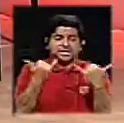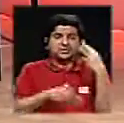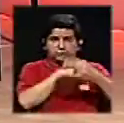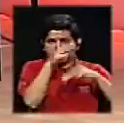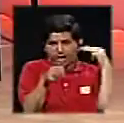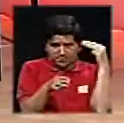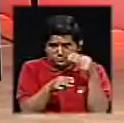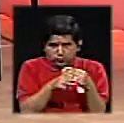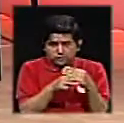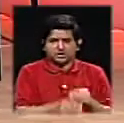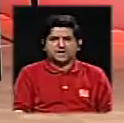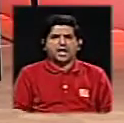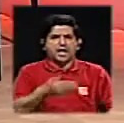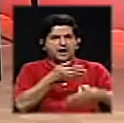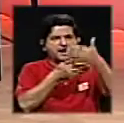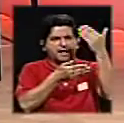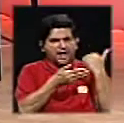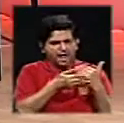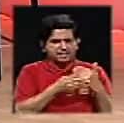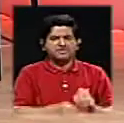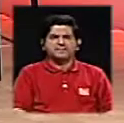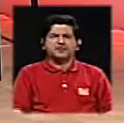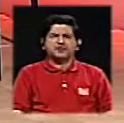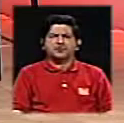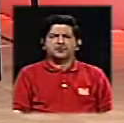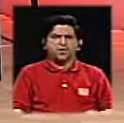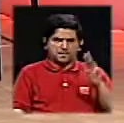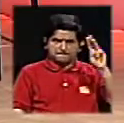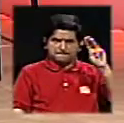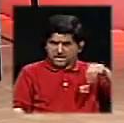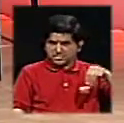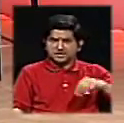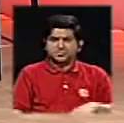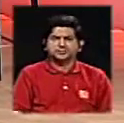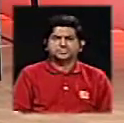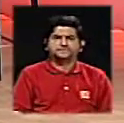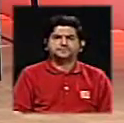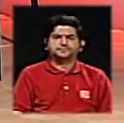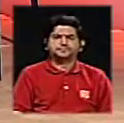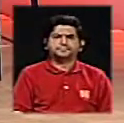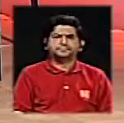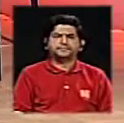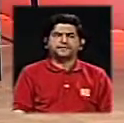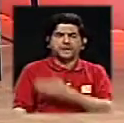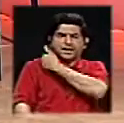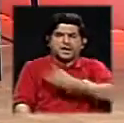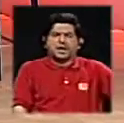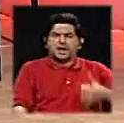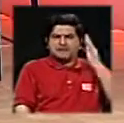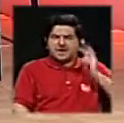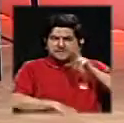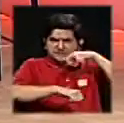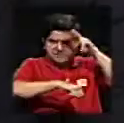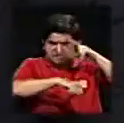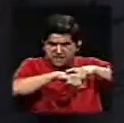Mundial el pasado lunes, el pasado martes, la presidenta de la